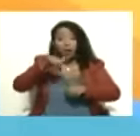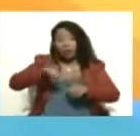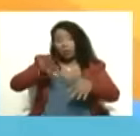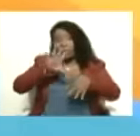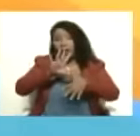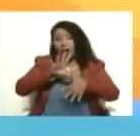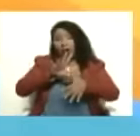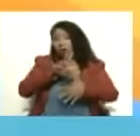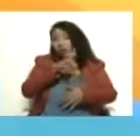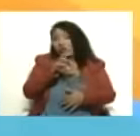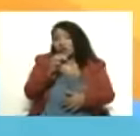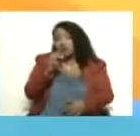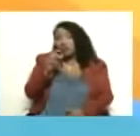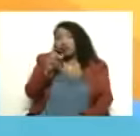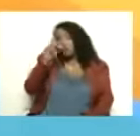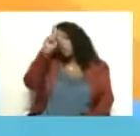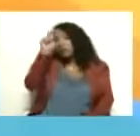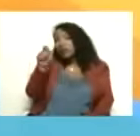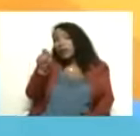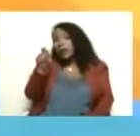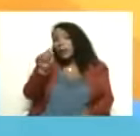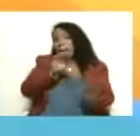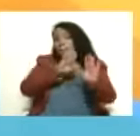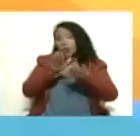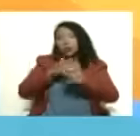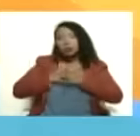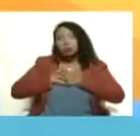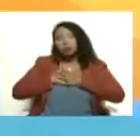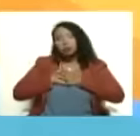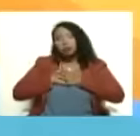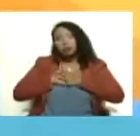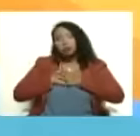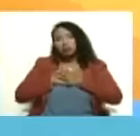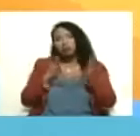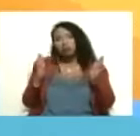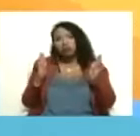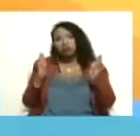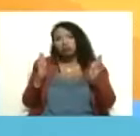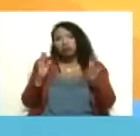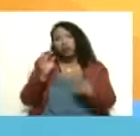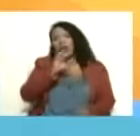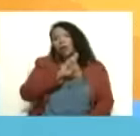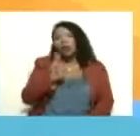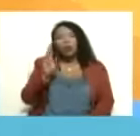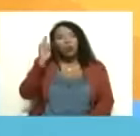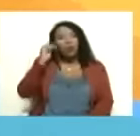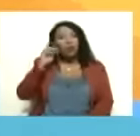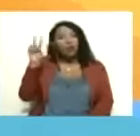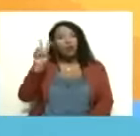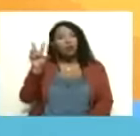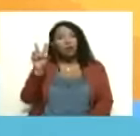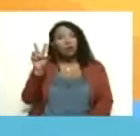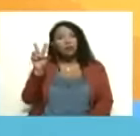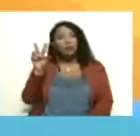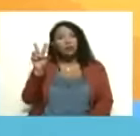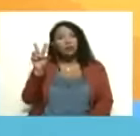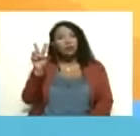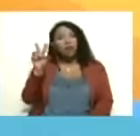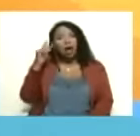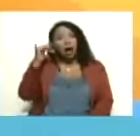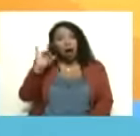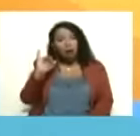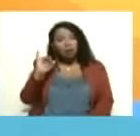reconozca el apoyo desinteresado y generoso que la República bolivariana de Venezuela ha